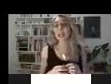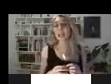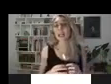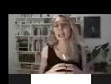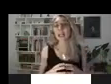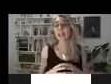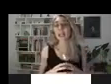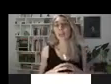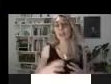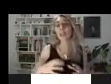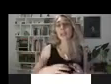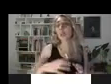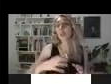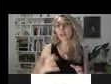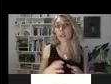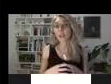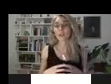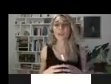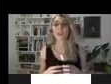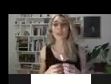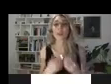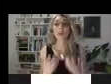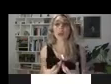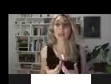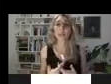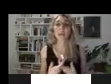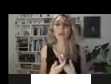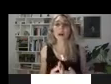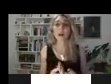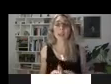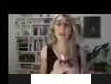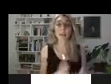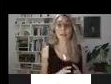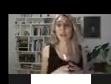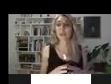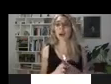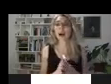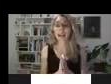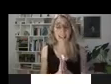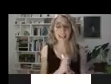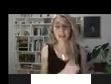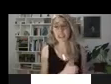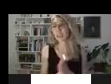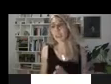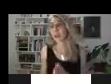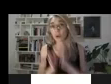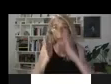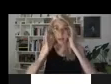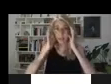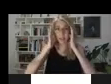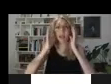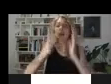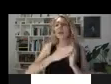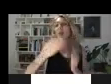también tener una circulación. Entonces, cuando un galerista está identificando si representa o no